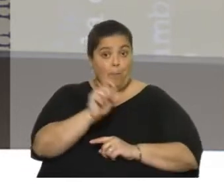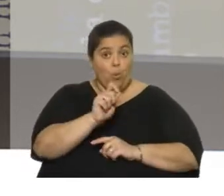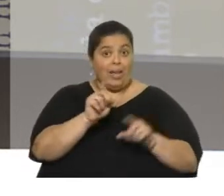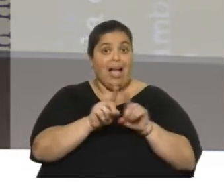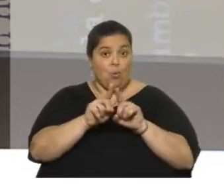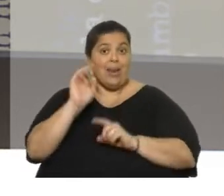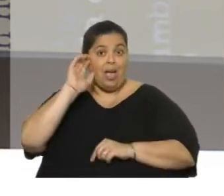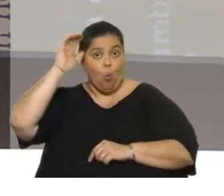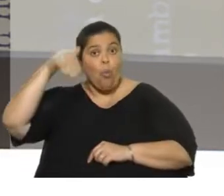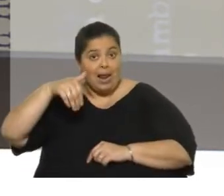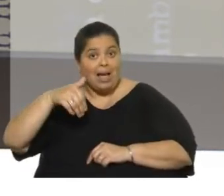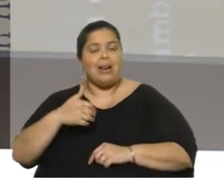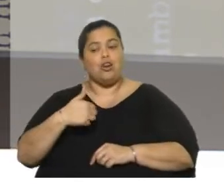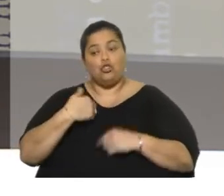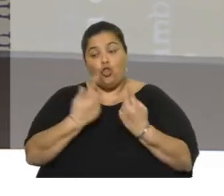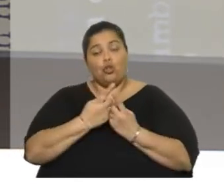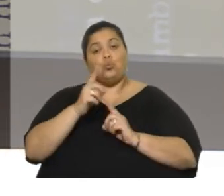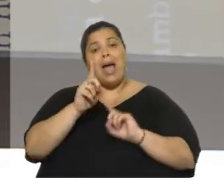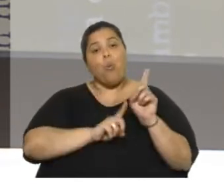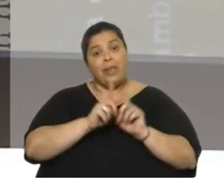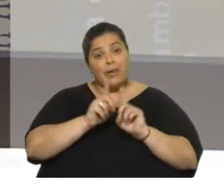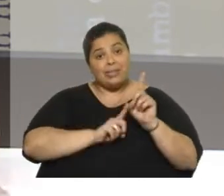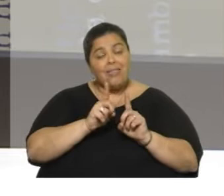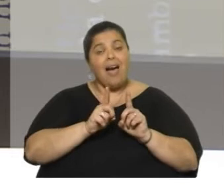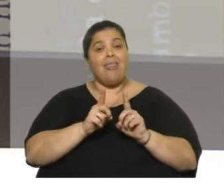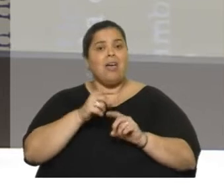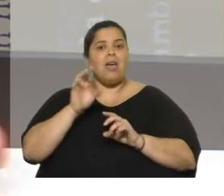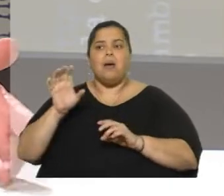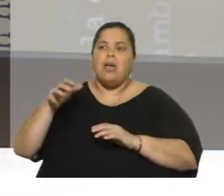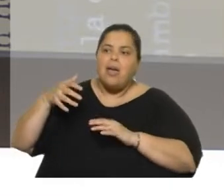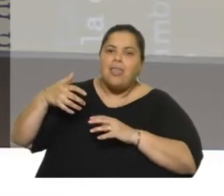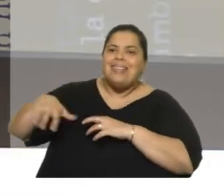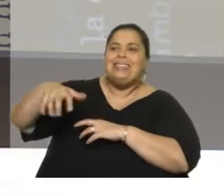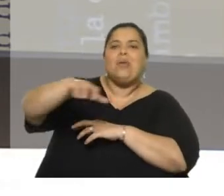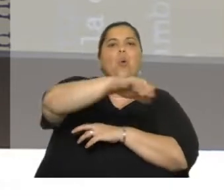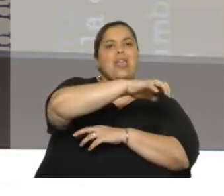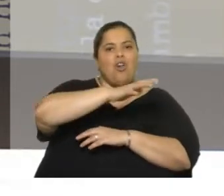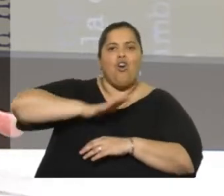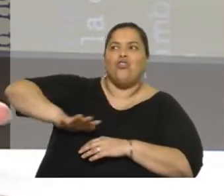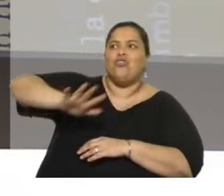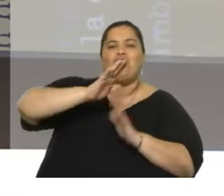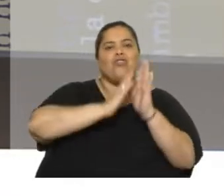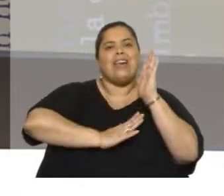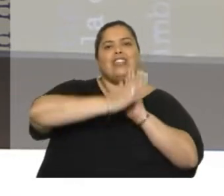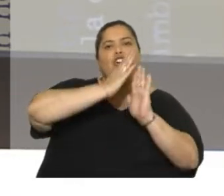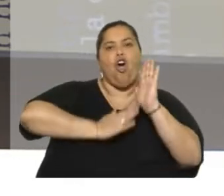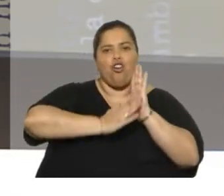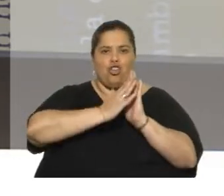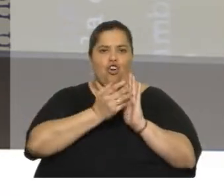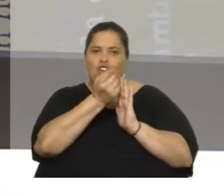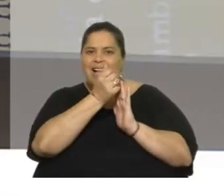la UDELAR. Somos una universidad que estamos distribuidos en todo el territorio, es decir, tenemos casi toda la gente en el